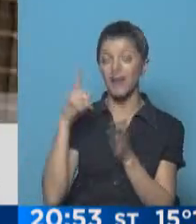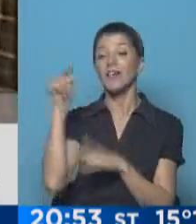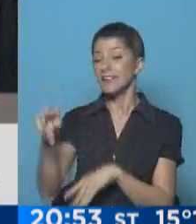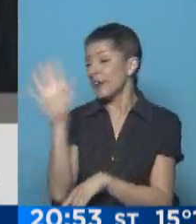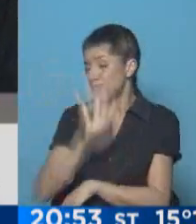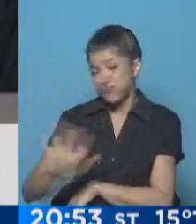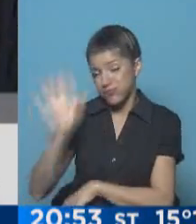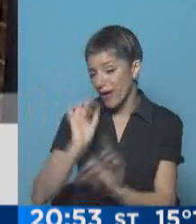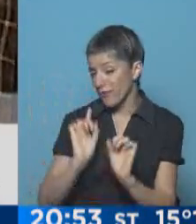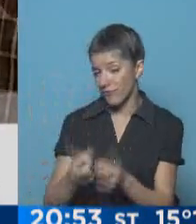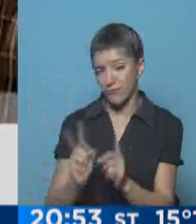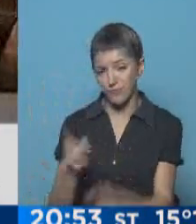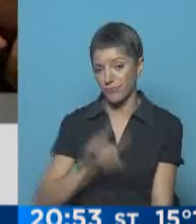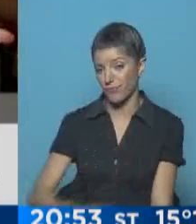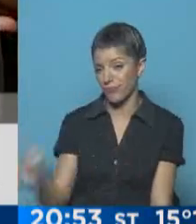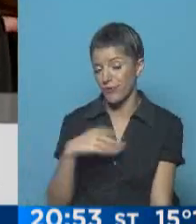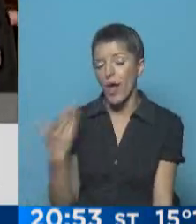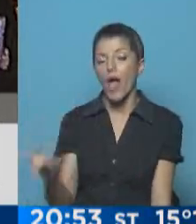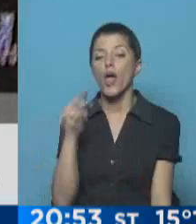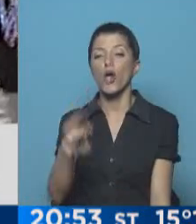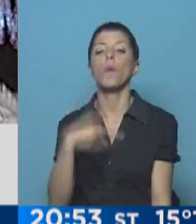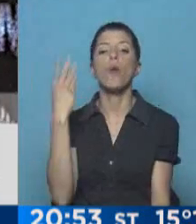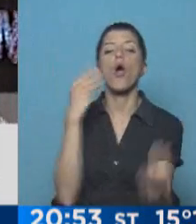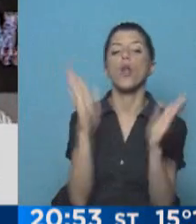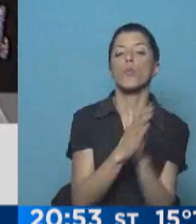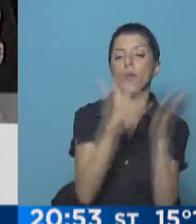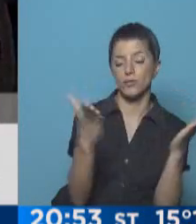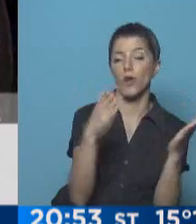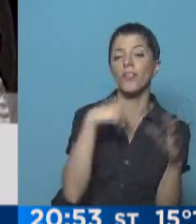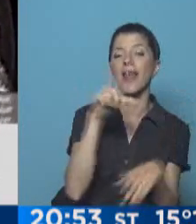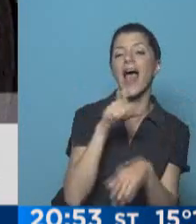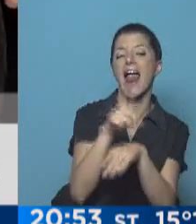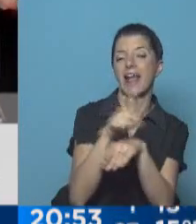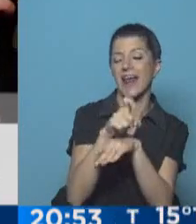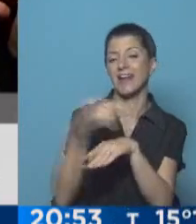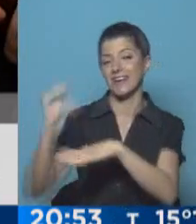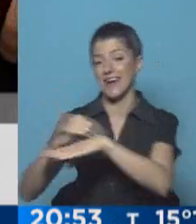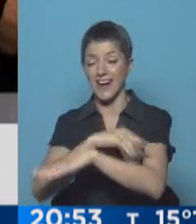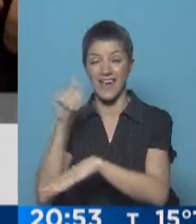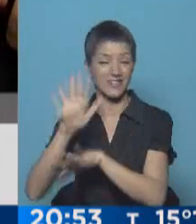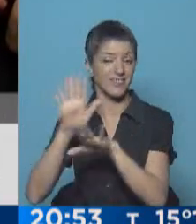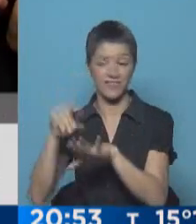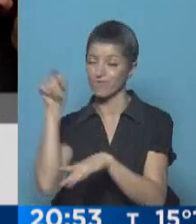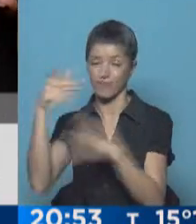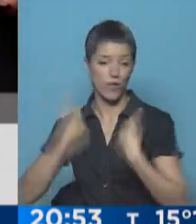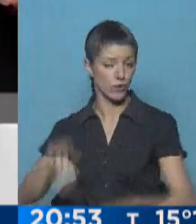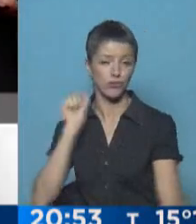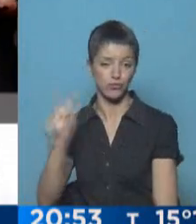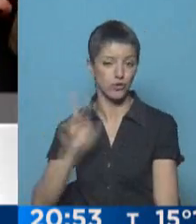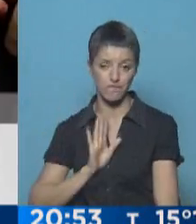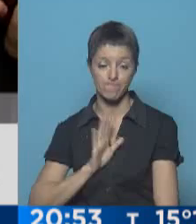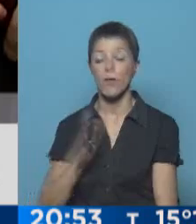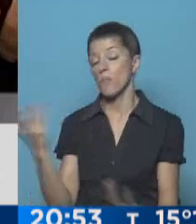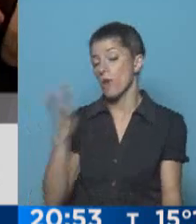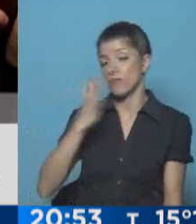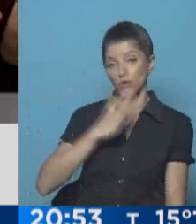cambiar. Es como el cuento del alacrán y la rana. Está en esa naturaleza hacer ese tipo de situaciones. Bueno,